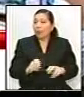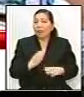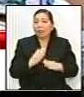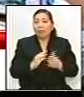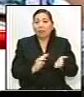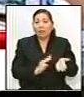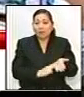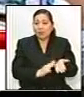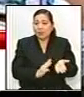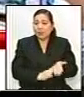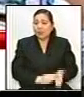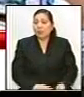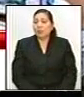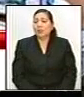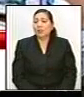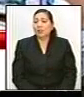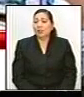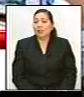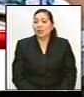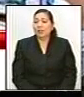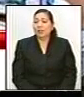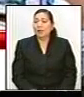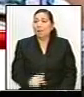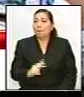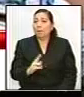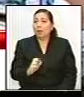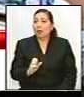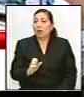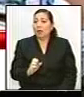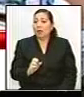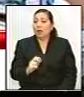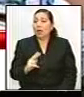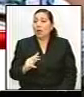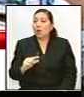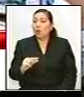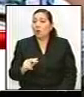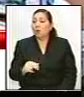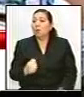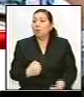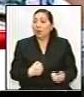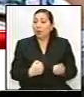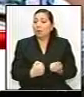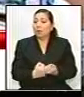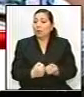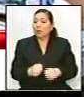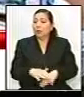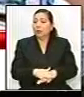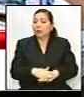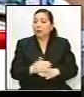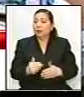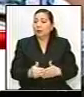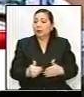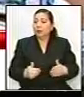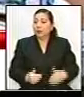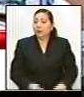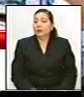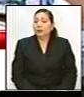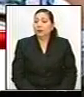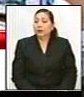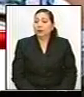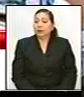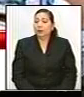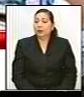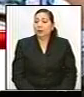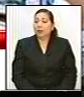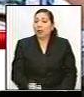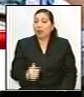Defensoría del Pueblo. El doctor Eduardo Vega Luna, muy amable, me apoyó en la gestión anterior. ¿Me vio?